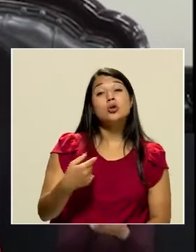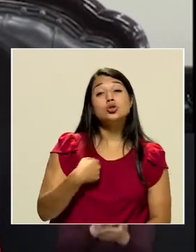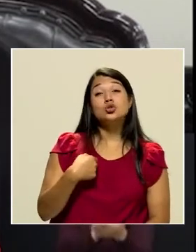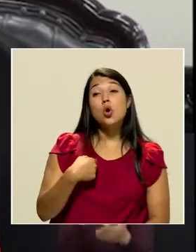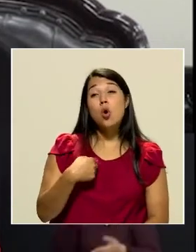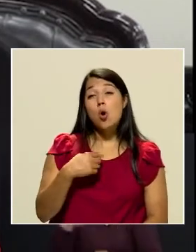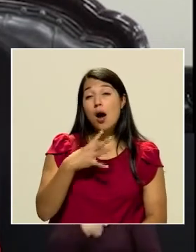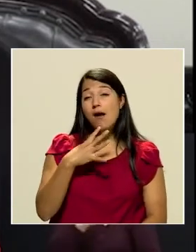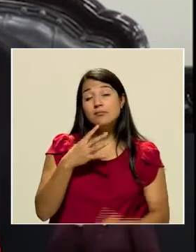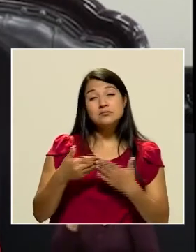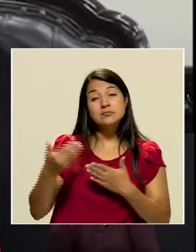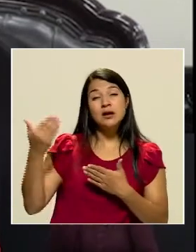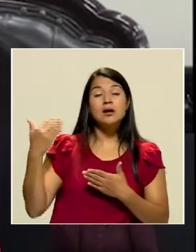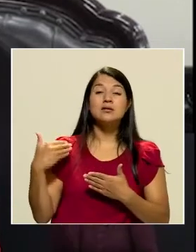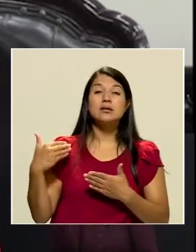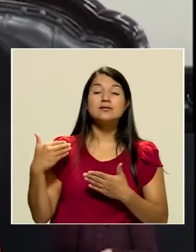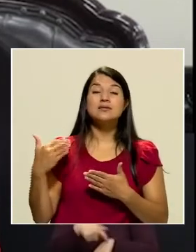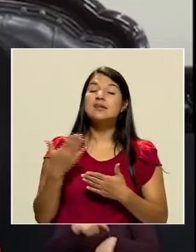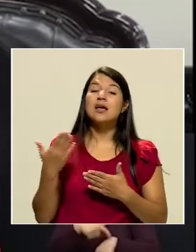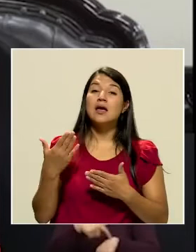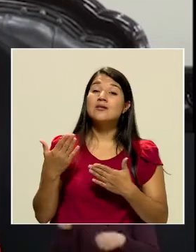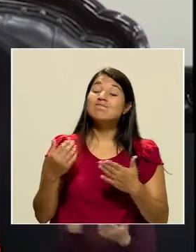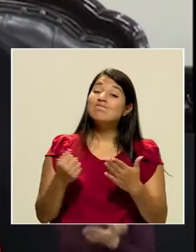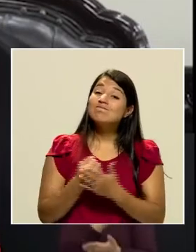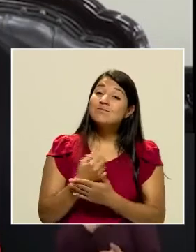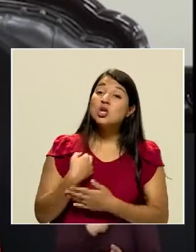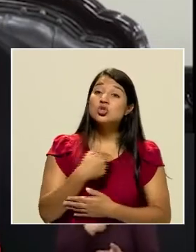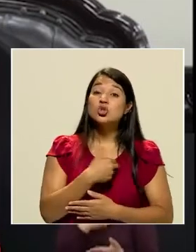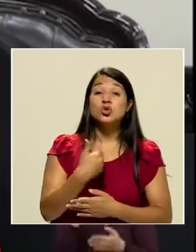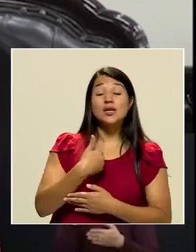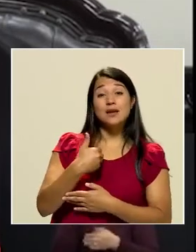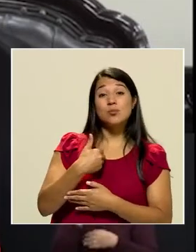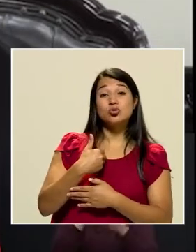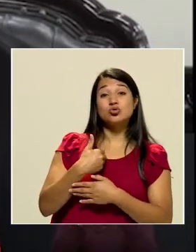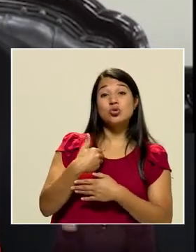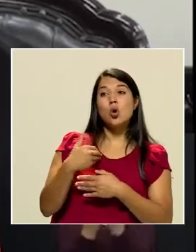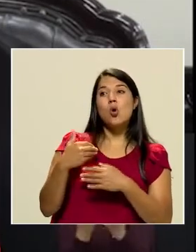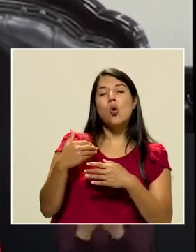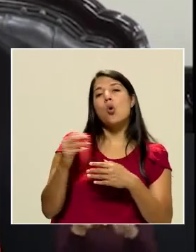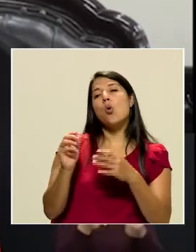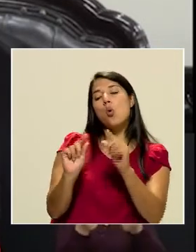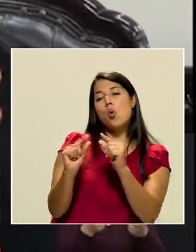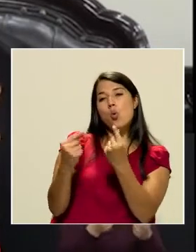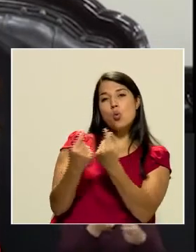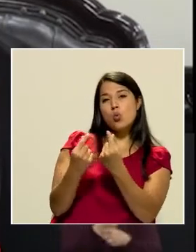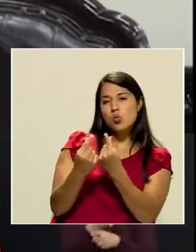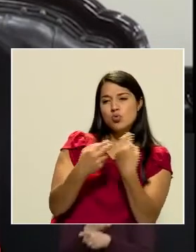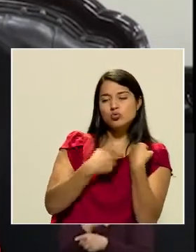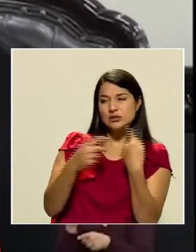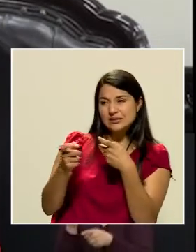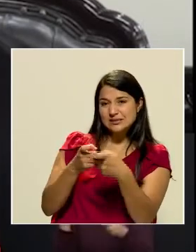señalaba en otra intervención que lamentablemente tenemos un órgano regulador sesgado a favor de los